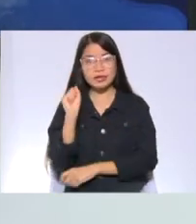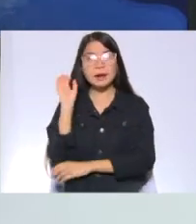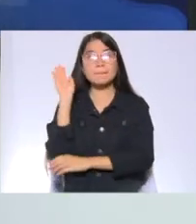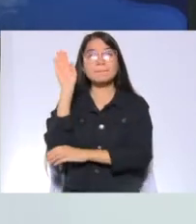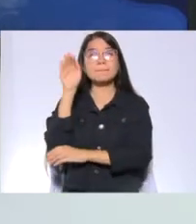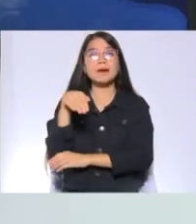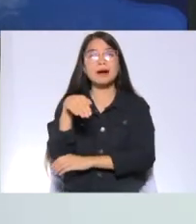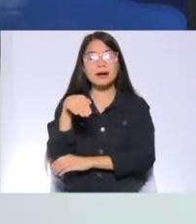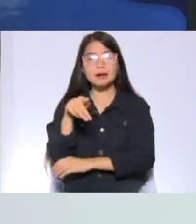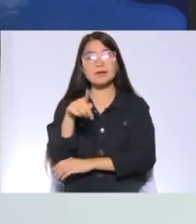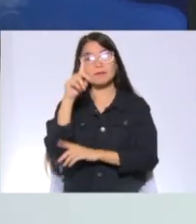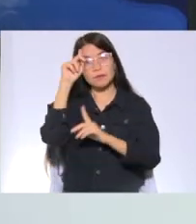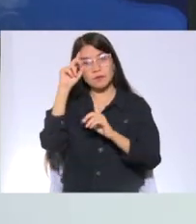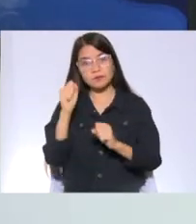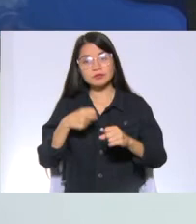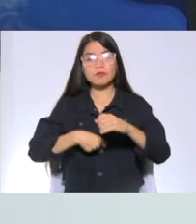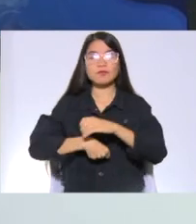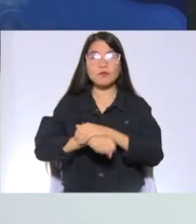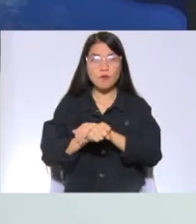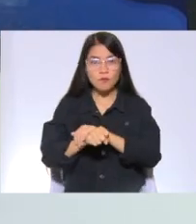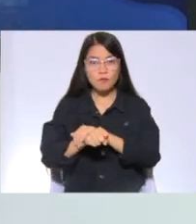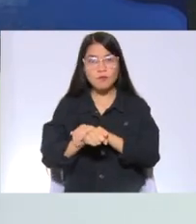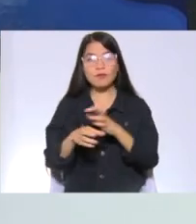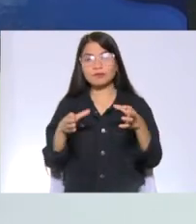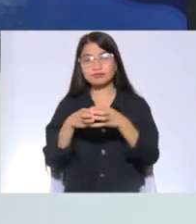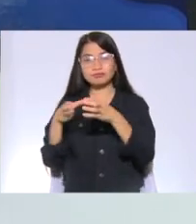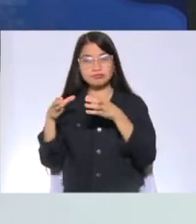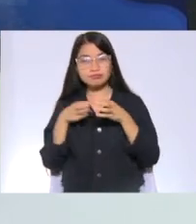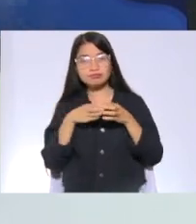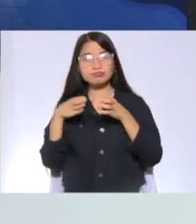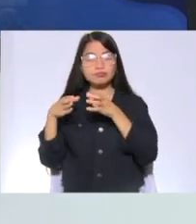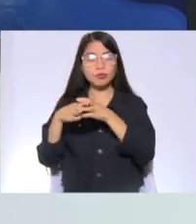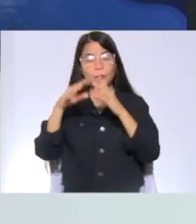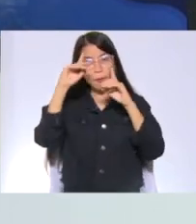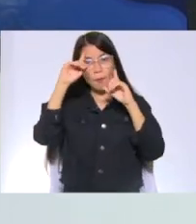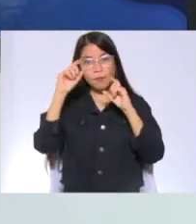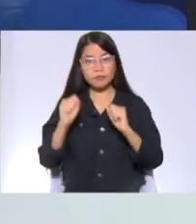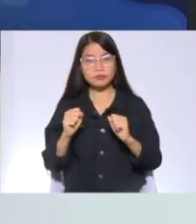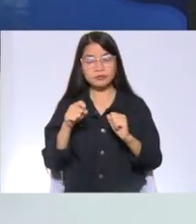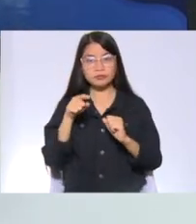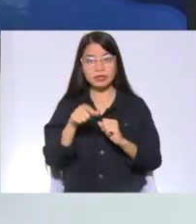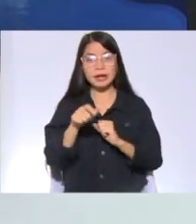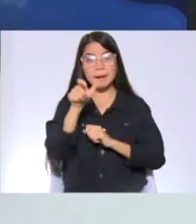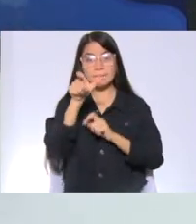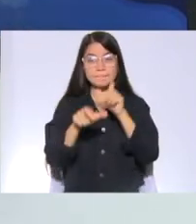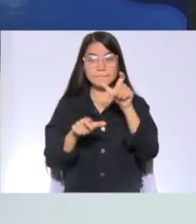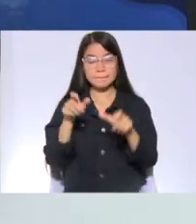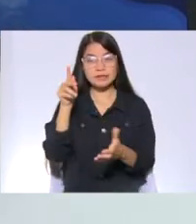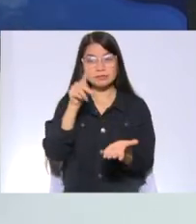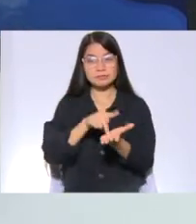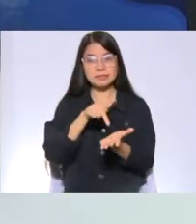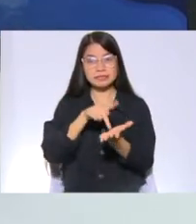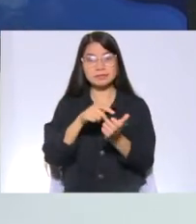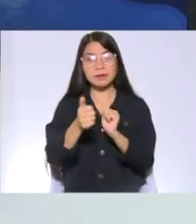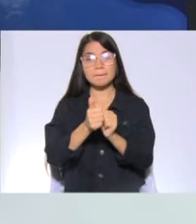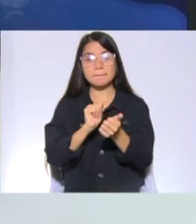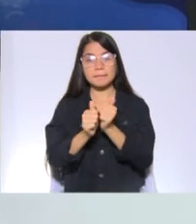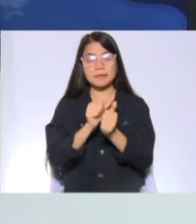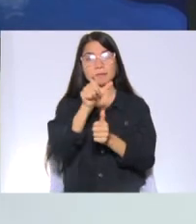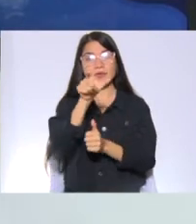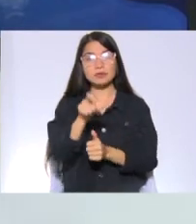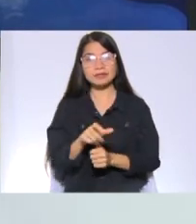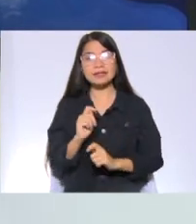profesionales, el fútbol de las diferentes ligas. Son deportes donde los deportistas, valga la redundancia, son